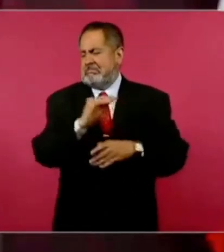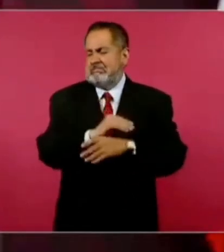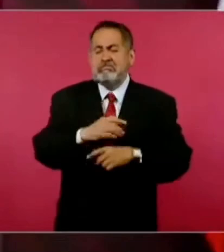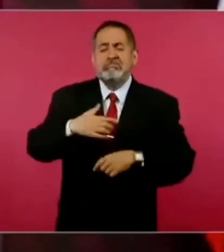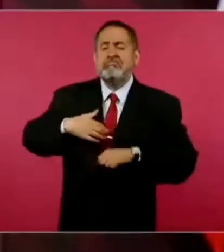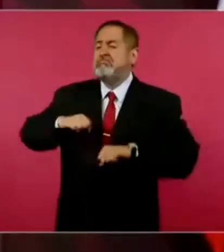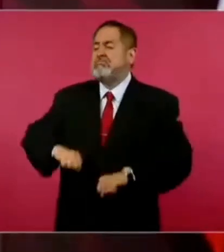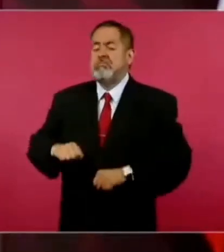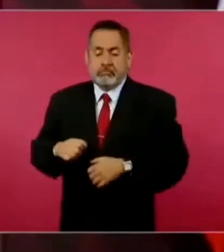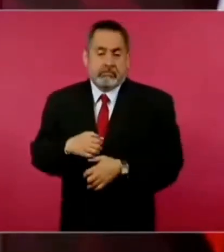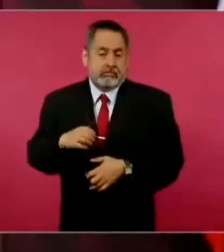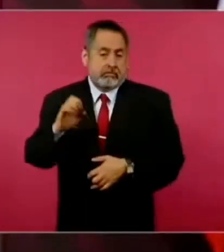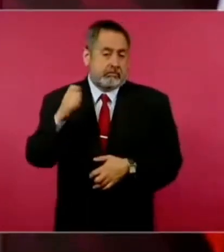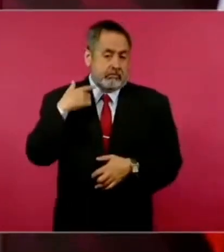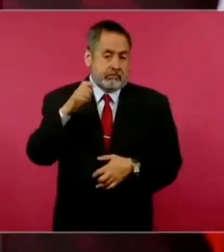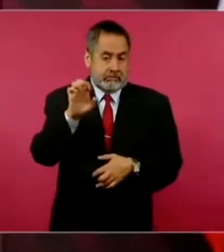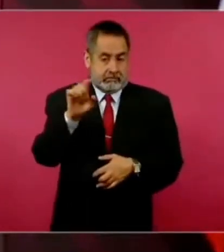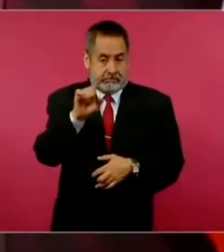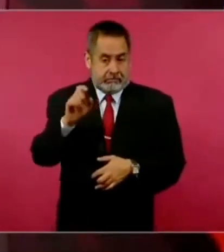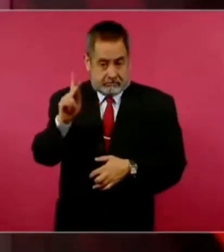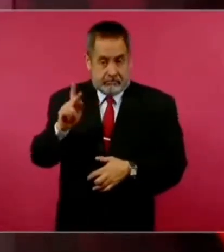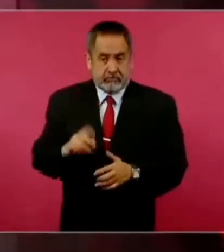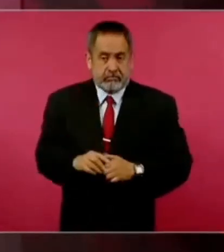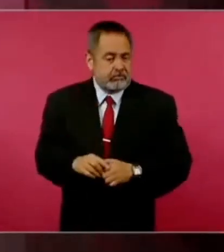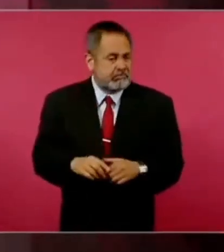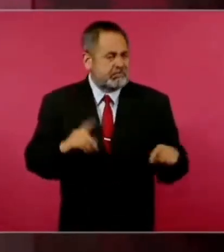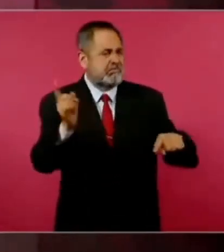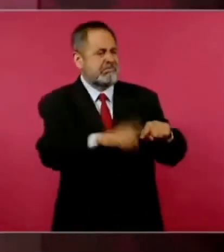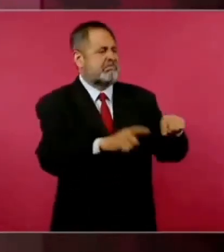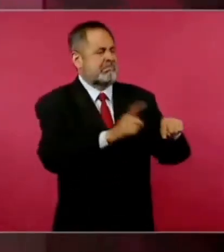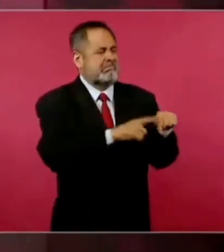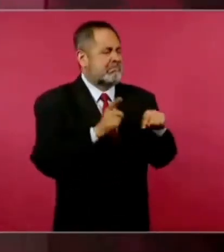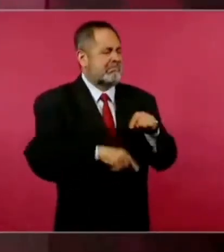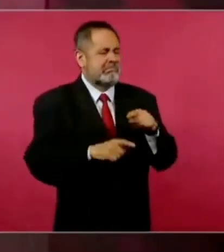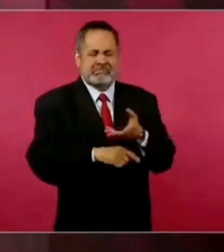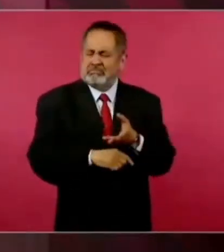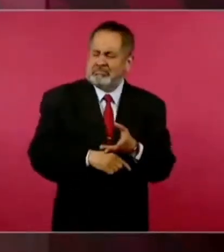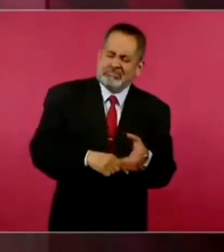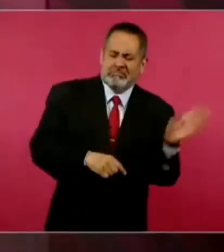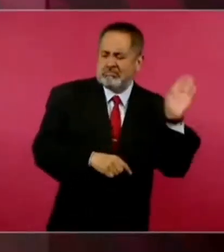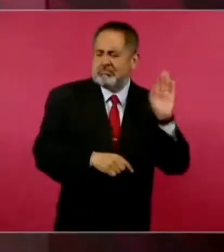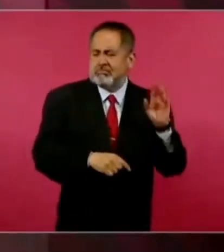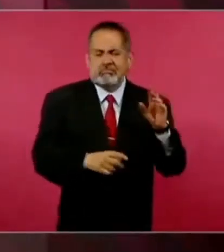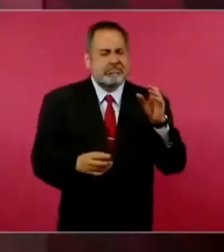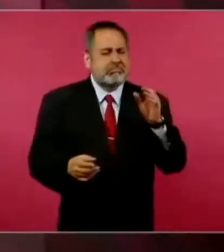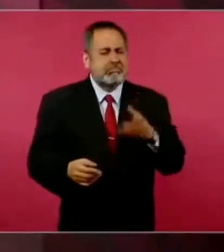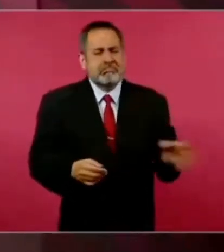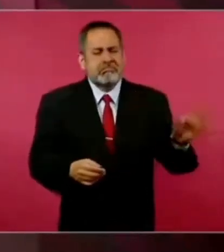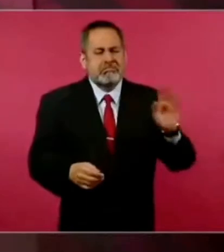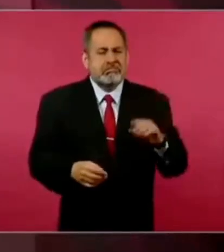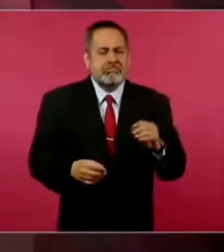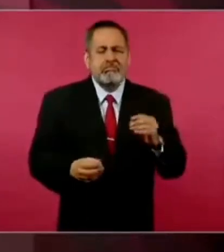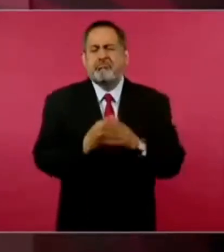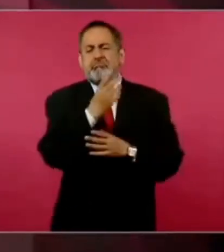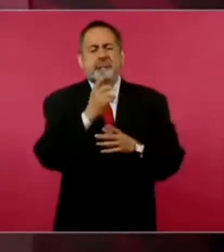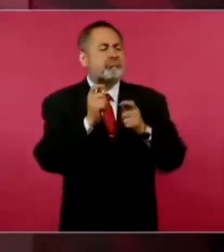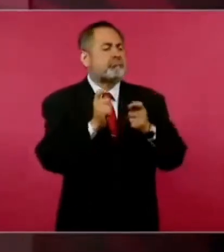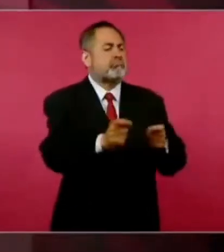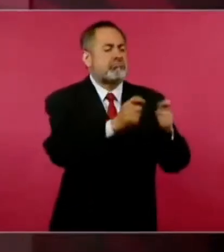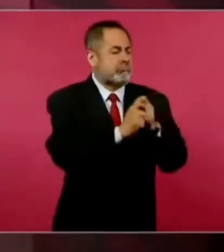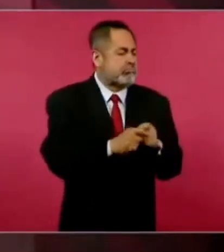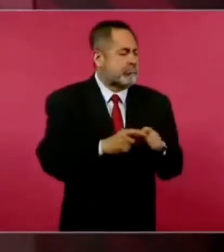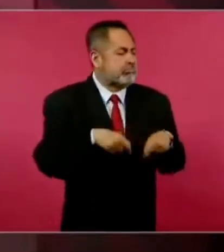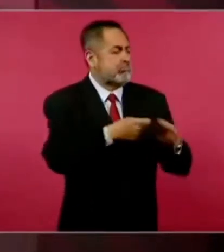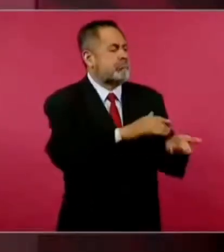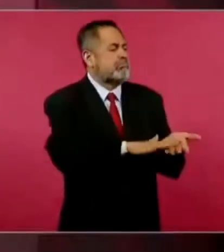O sea, los quitó a todos y les dio su